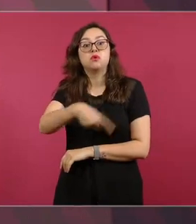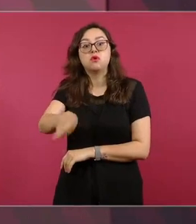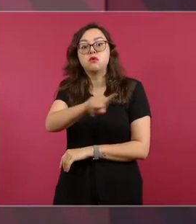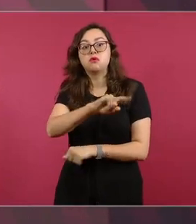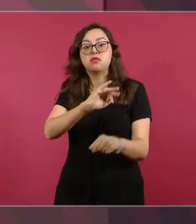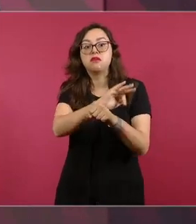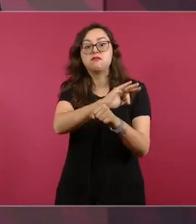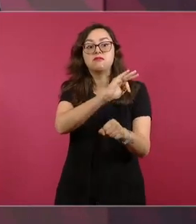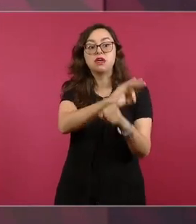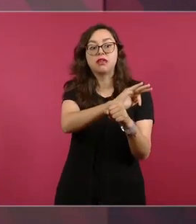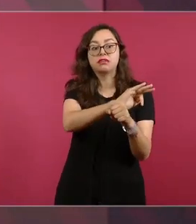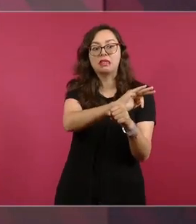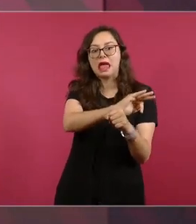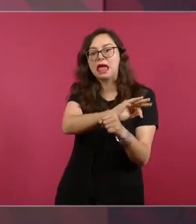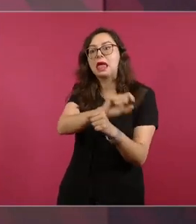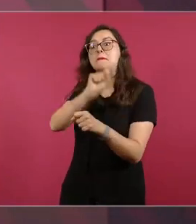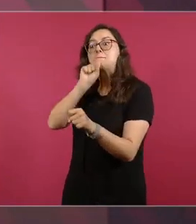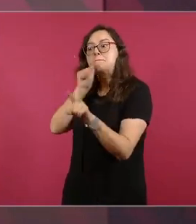de los